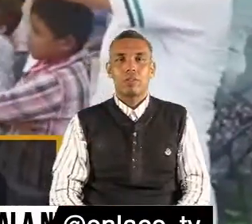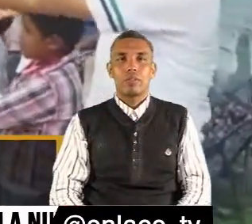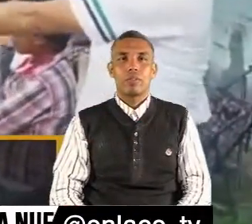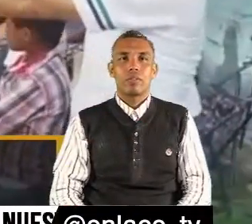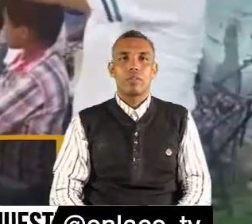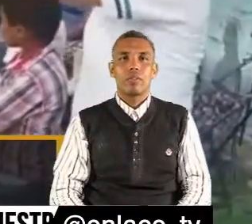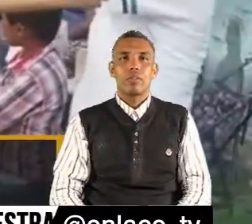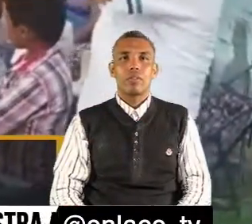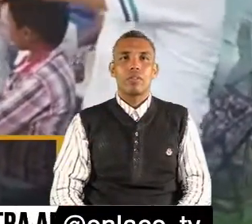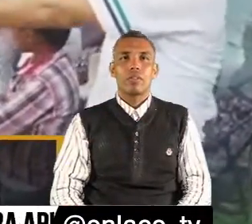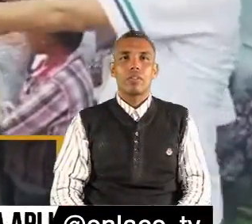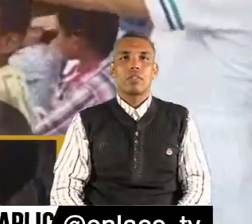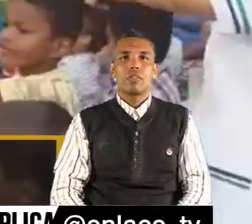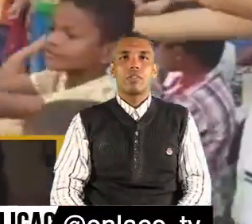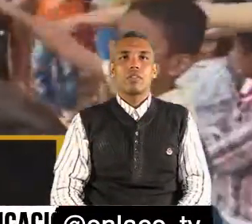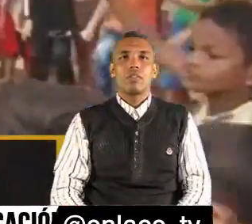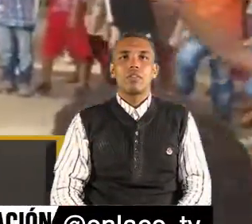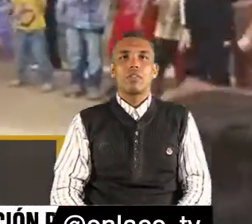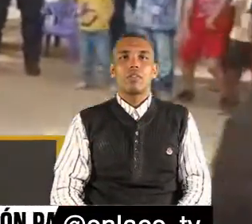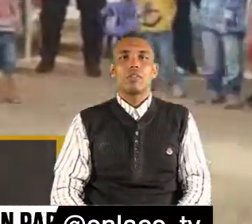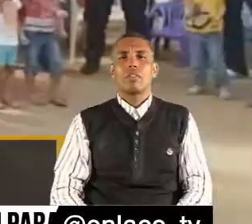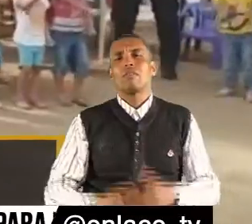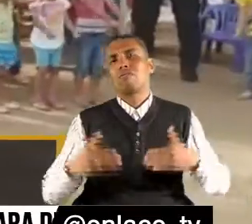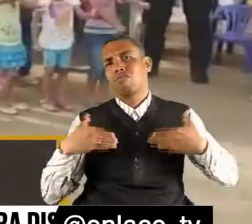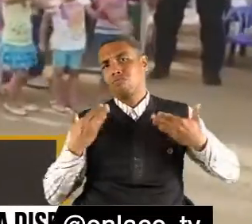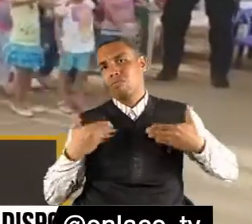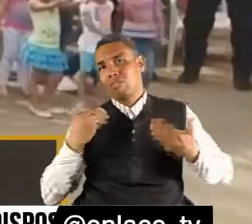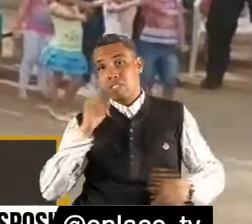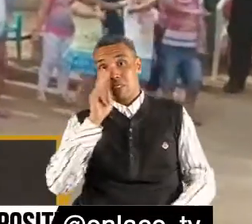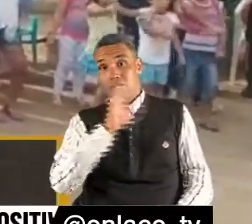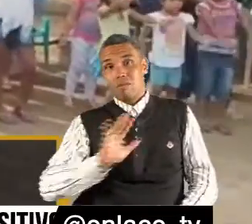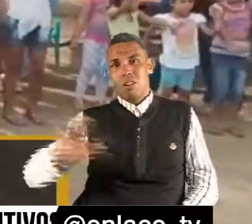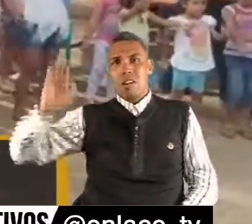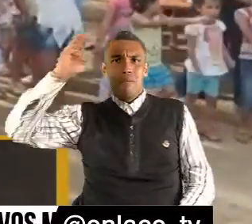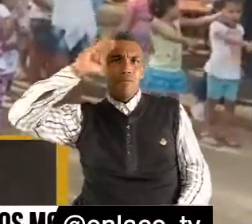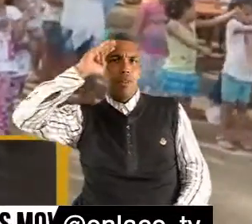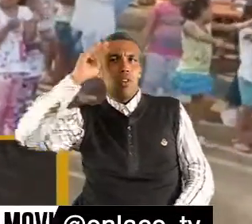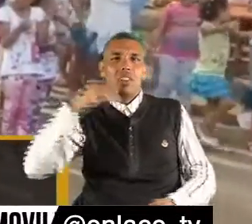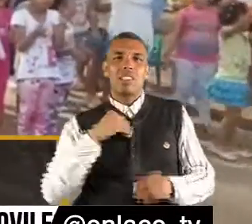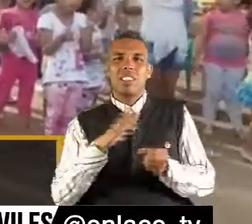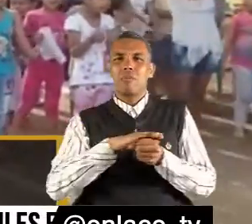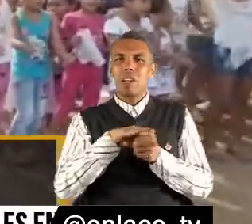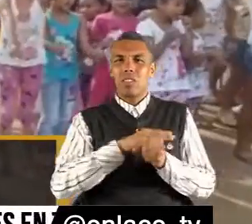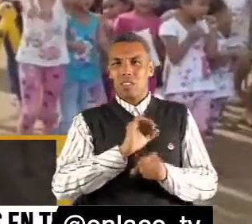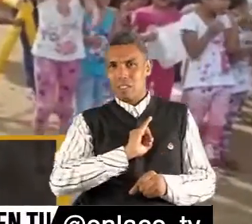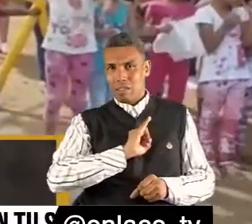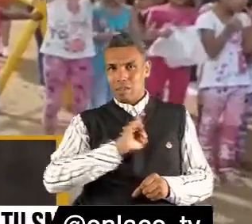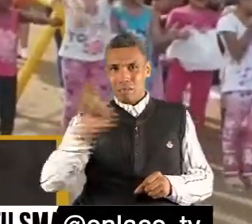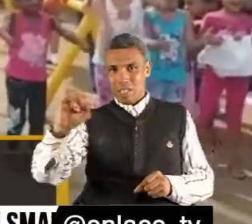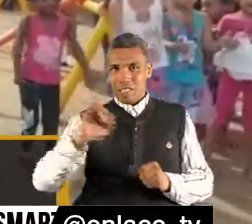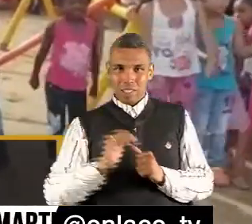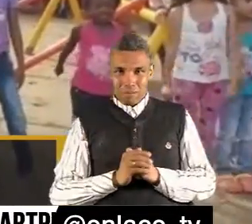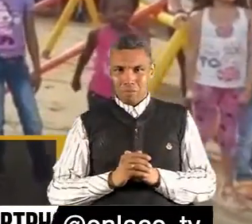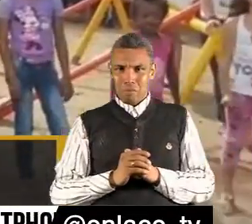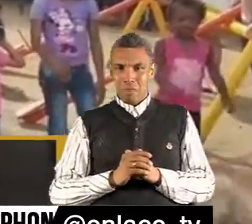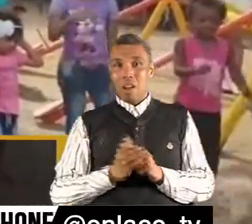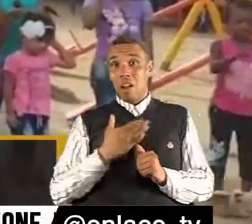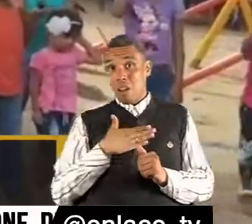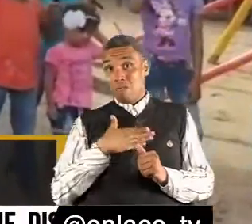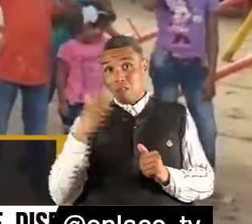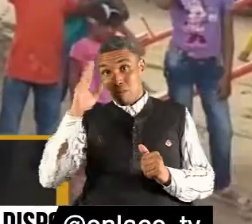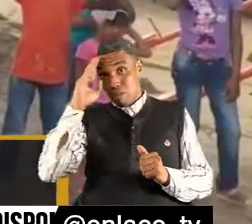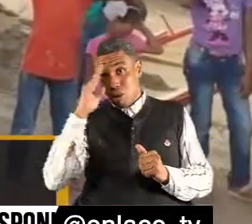dirigida y mucha alegría, la Policía Nacional celebró el Día de la Niñez en el barrio Vereda La Independencia, comuna 7 de Barranca